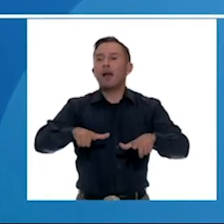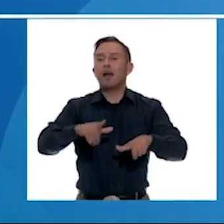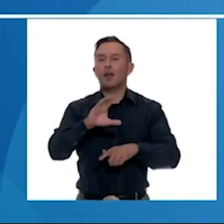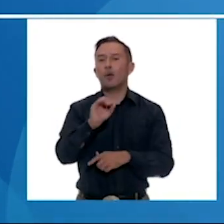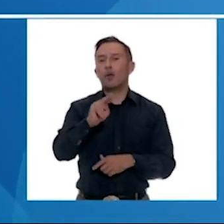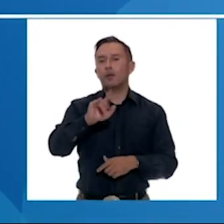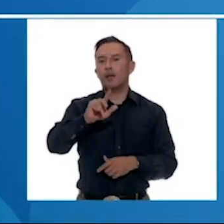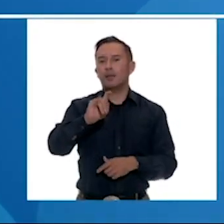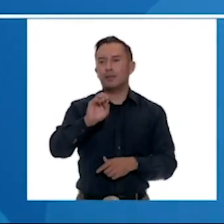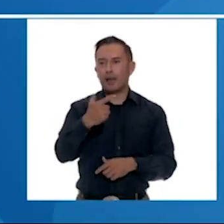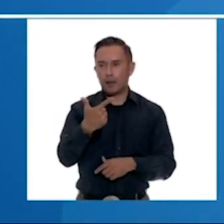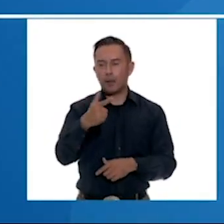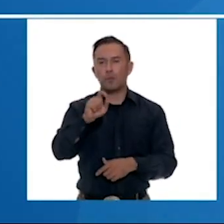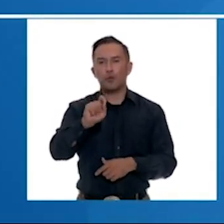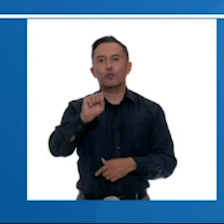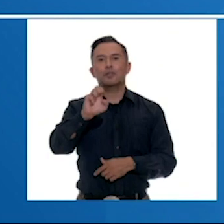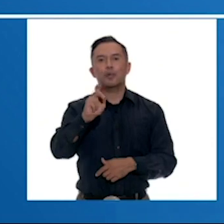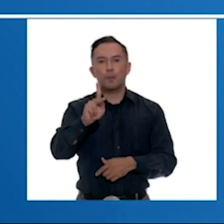conalitec.sep.gov.mx.